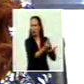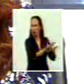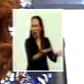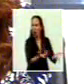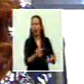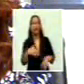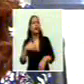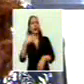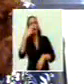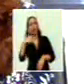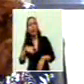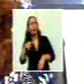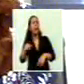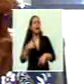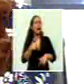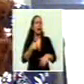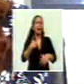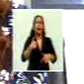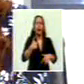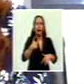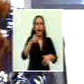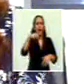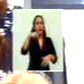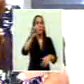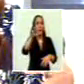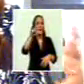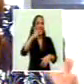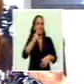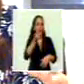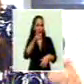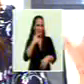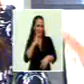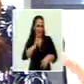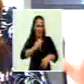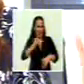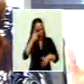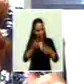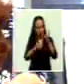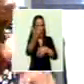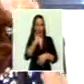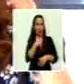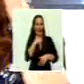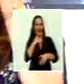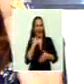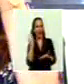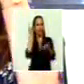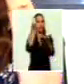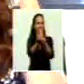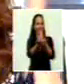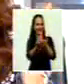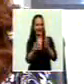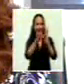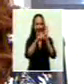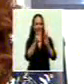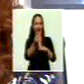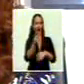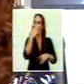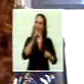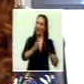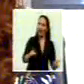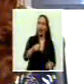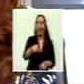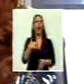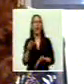que después había quedado el Parlasur porque para ir por los fueros y encabezar la lista, que después no, que iba a ser candidata a